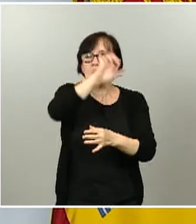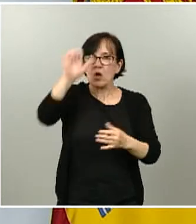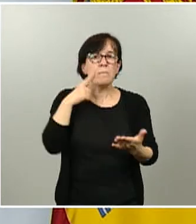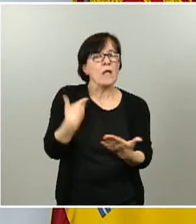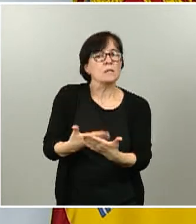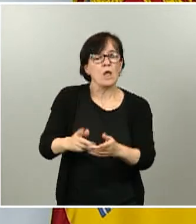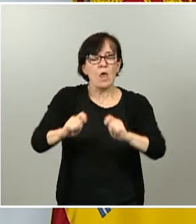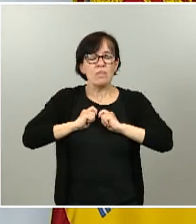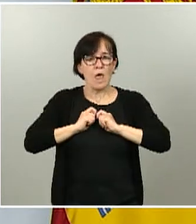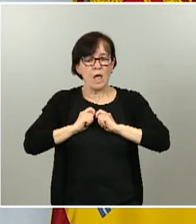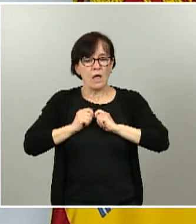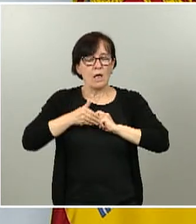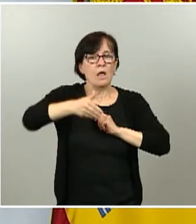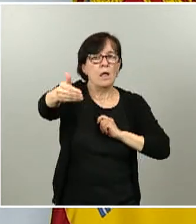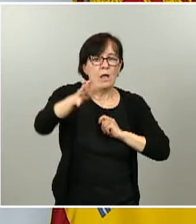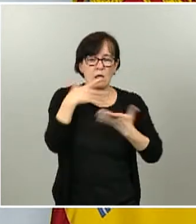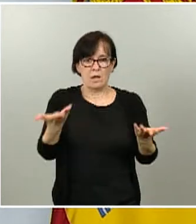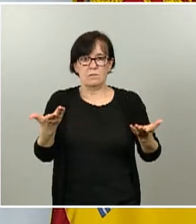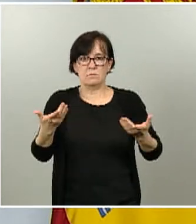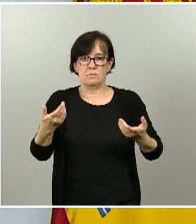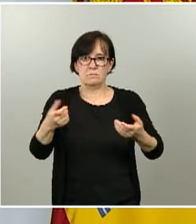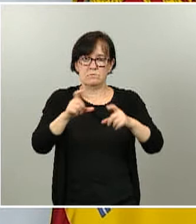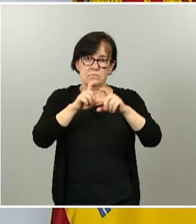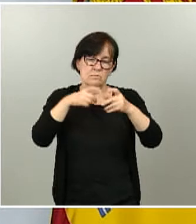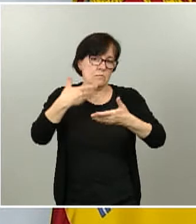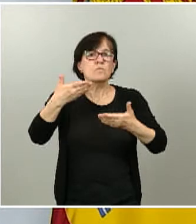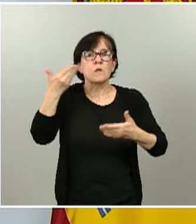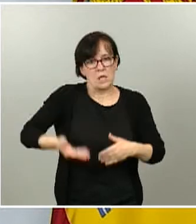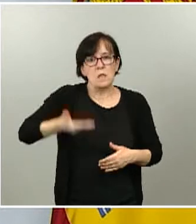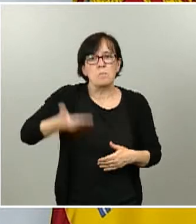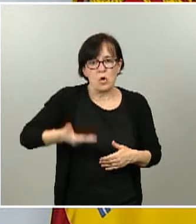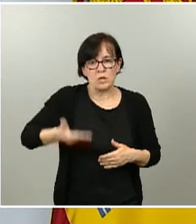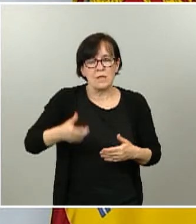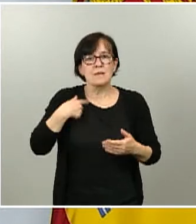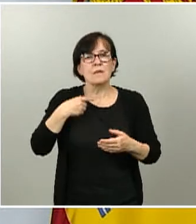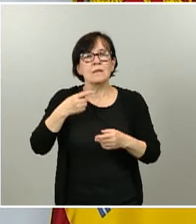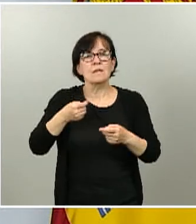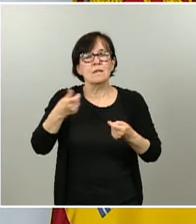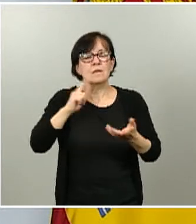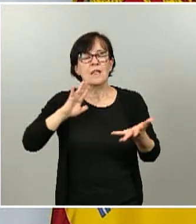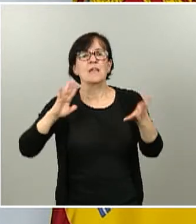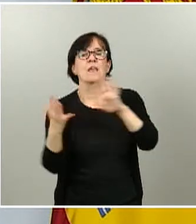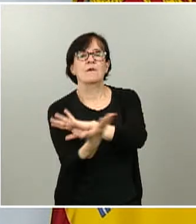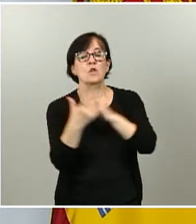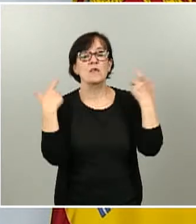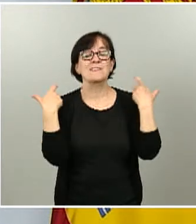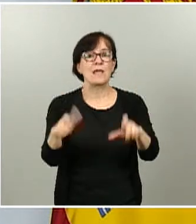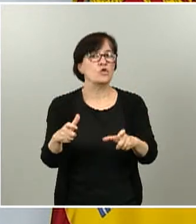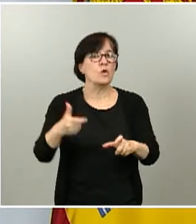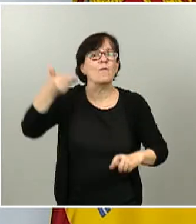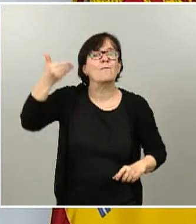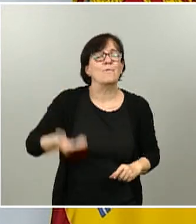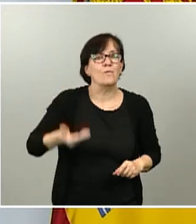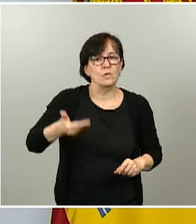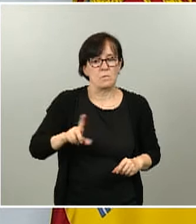de mercado, un tamaño de mercado sumamente interesante de cara a facilitar la transformación de un sector fundamental para nuestra economía,